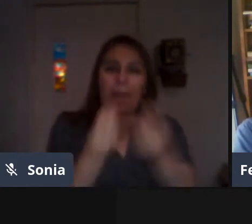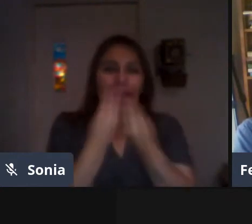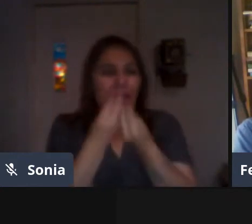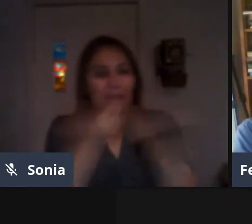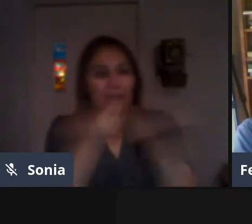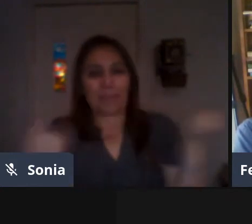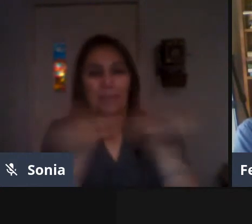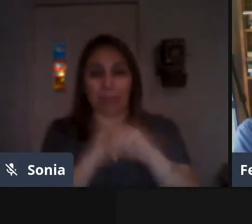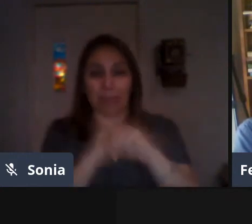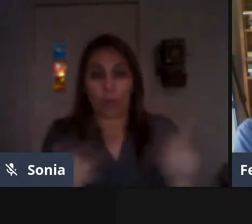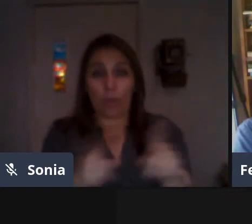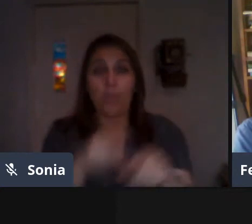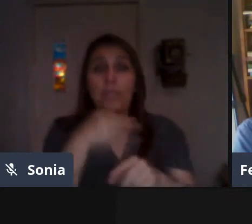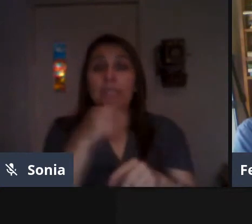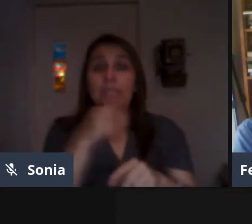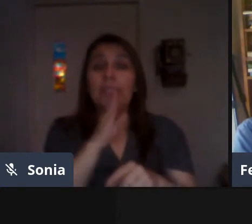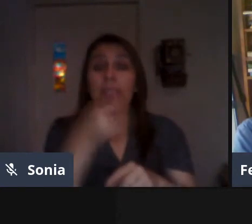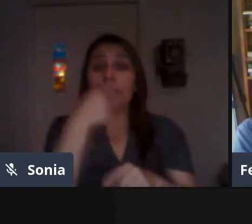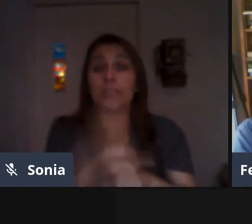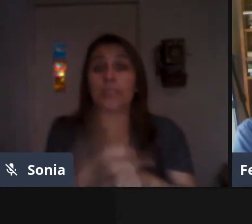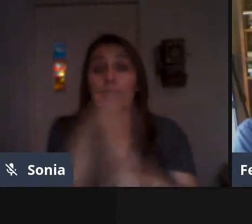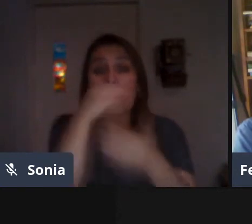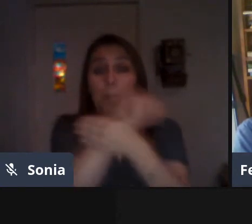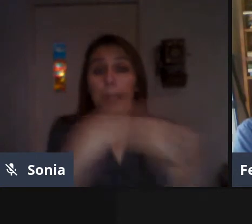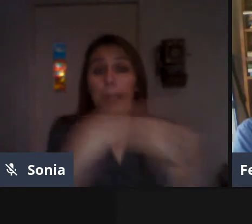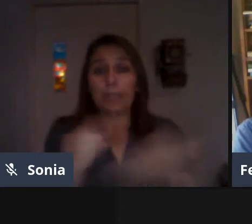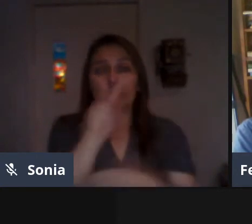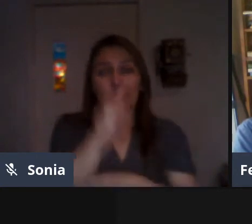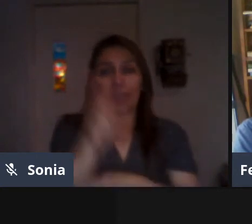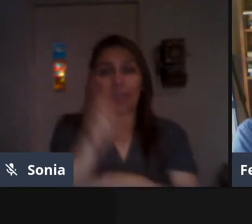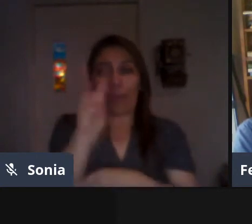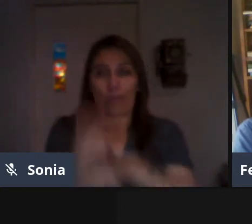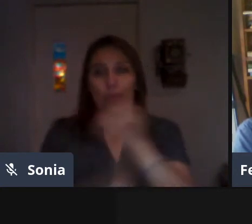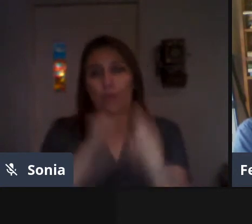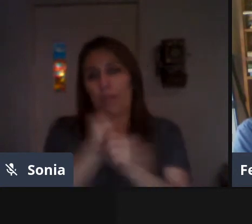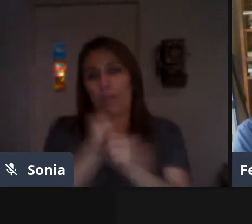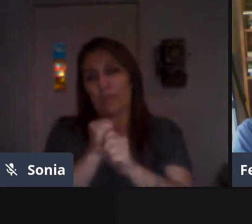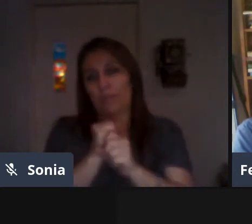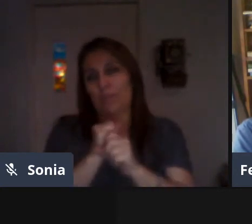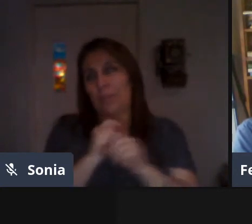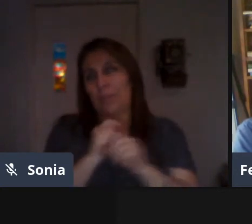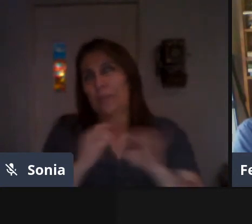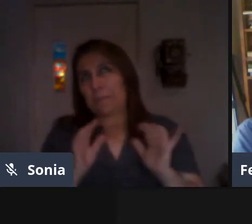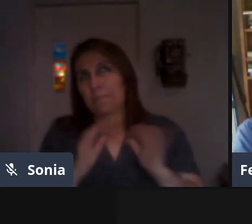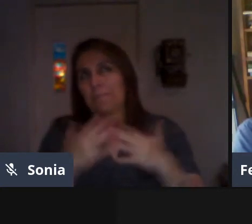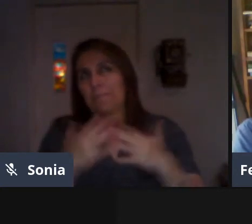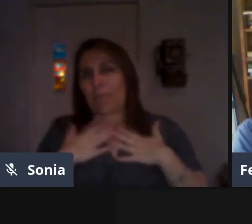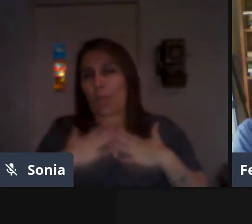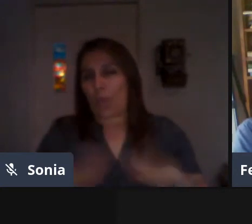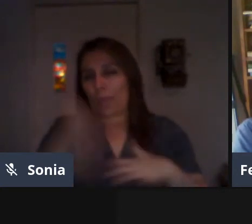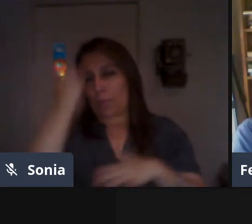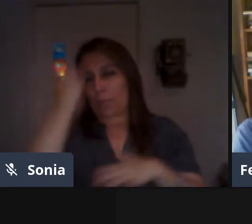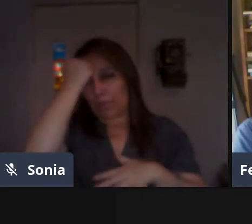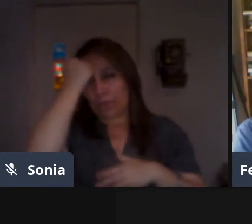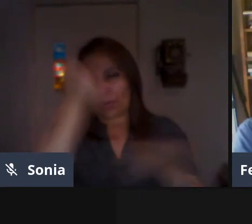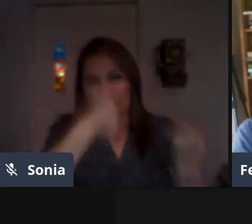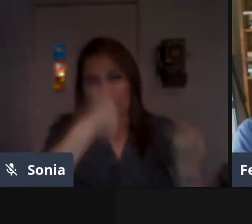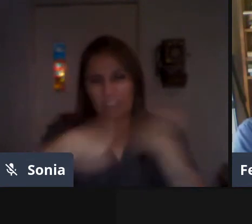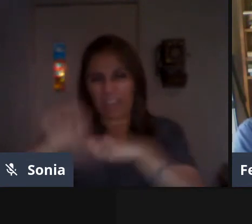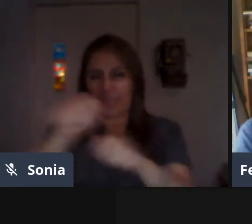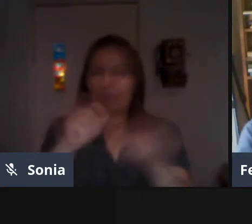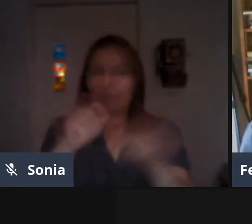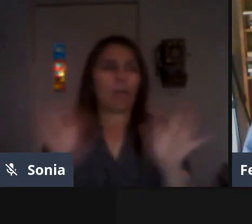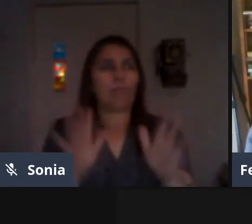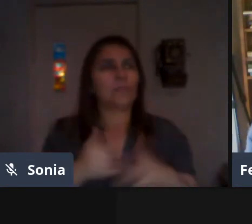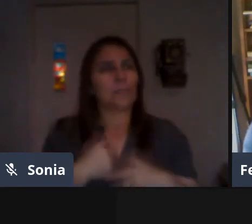28 años que claramente este libro que éstas no lo llevaría cualquier maestra pero esta maestra a milena se decidió a llevarlo al